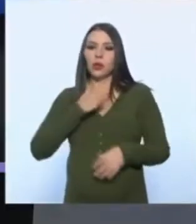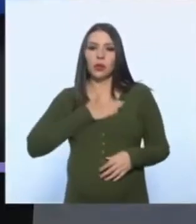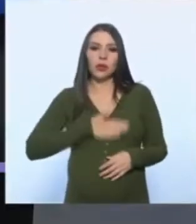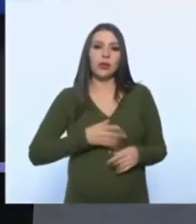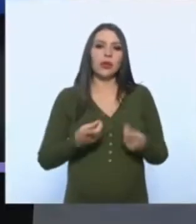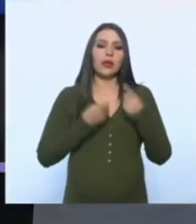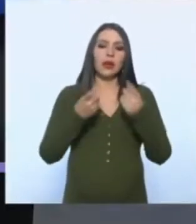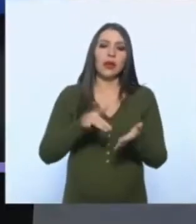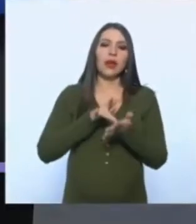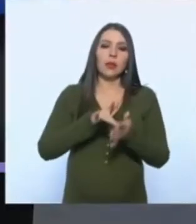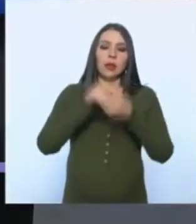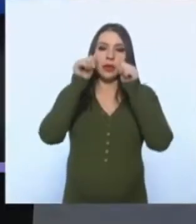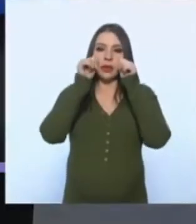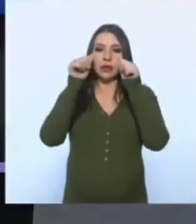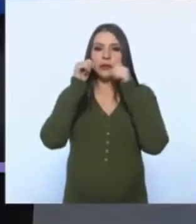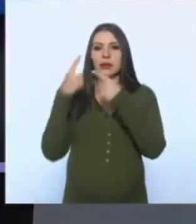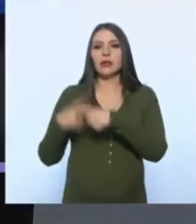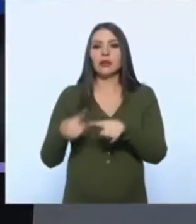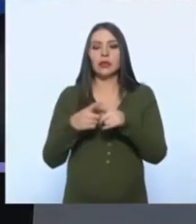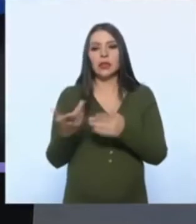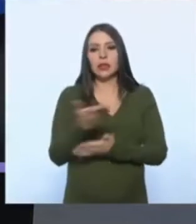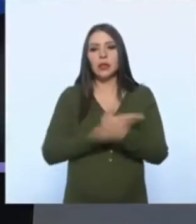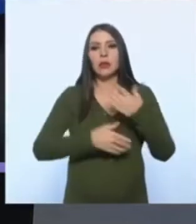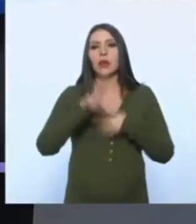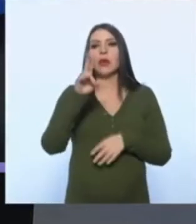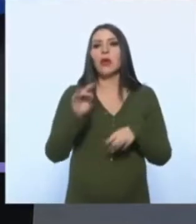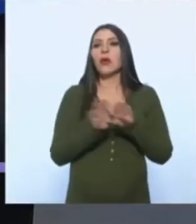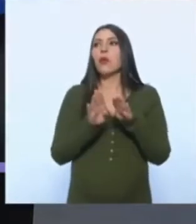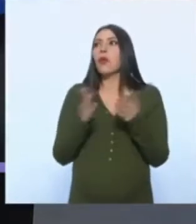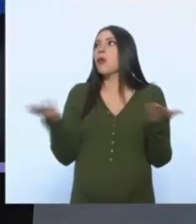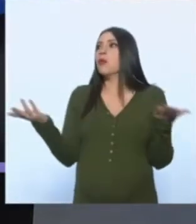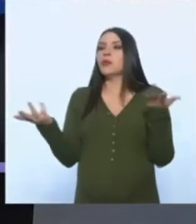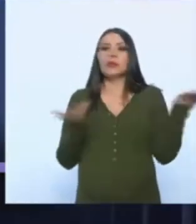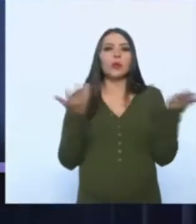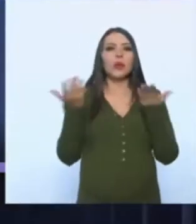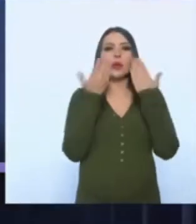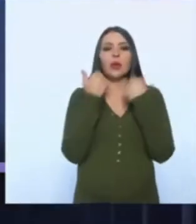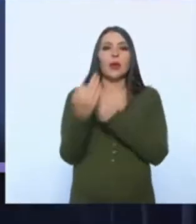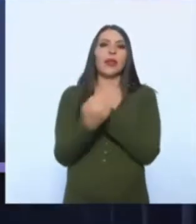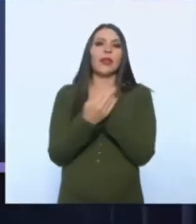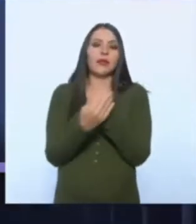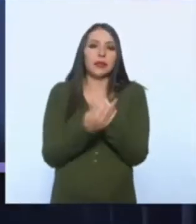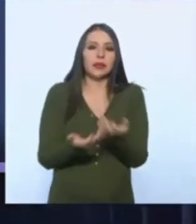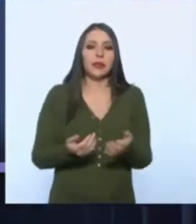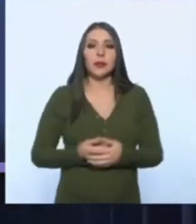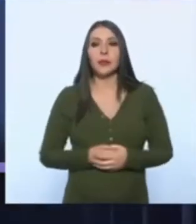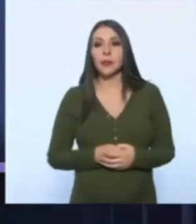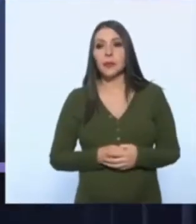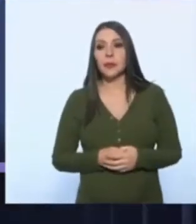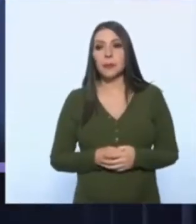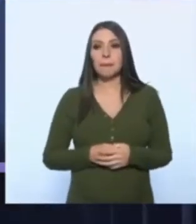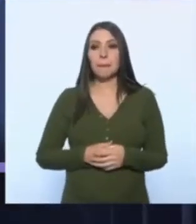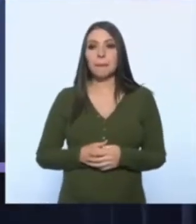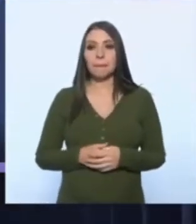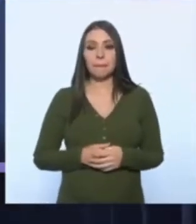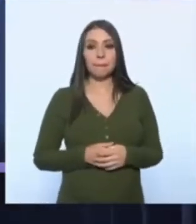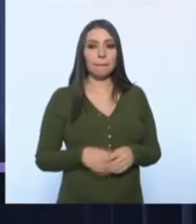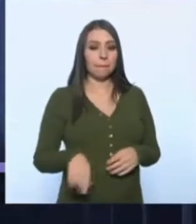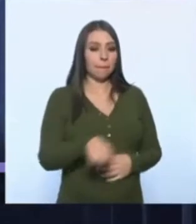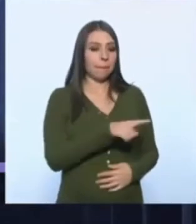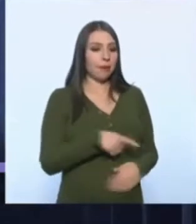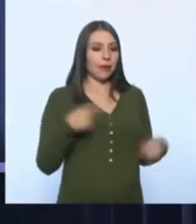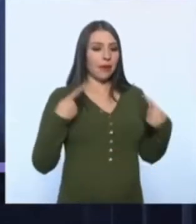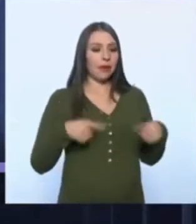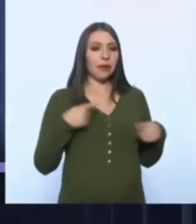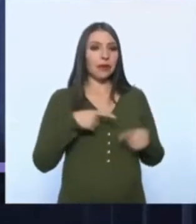servicios que les ayuden a no estar tan indefensos, ¿no? ¿Por qué si existe esta necesidad real en la gente, aún ustedes no